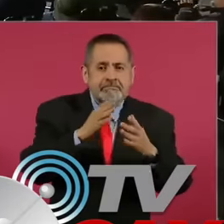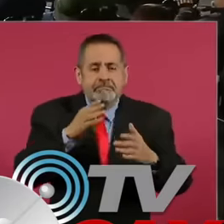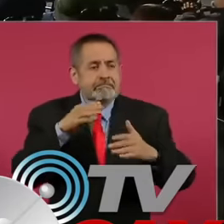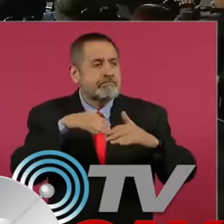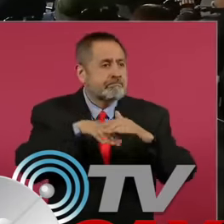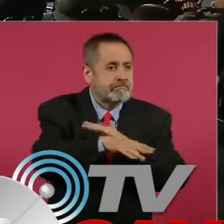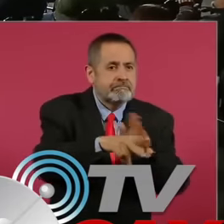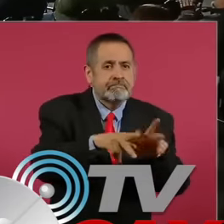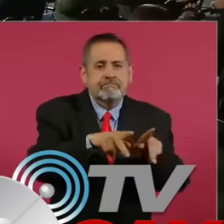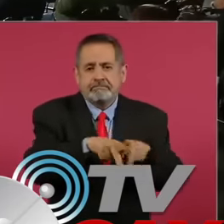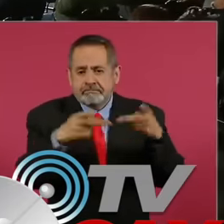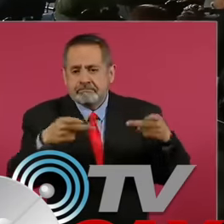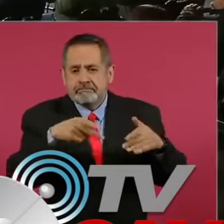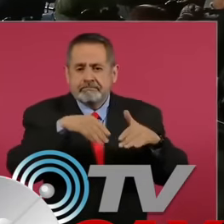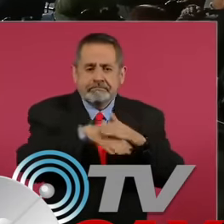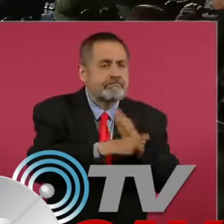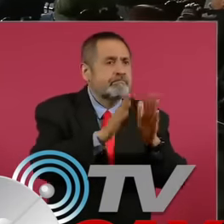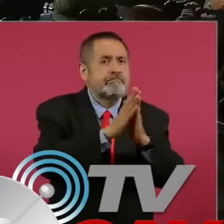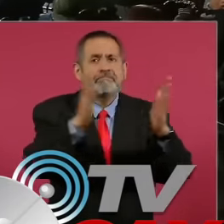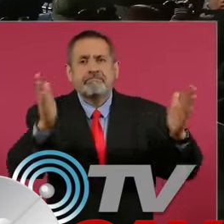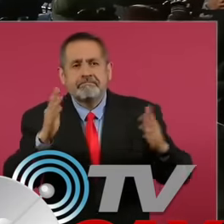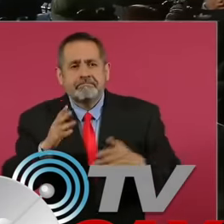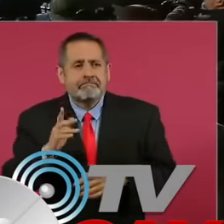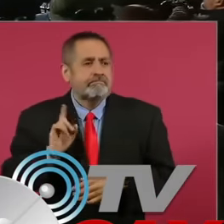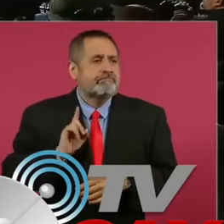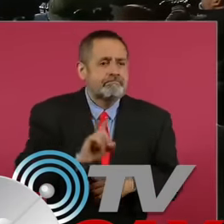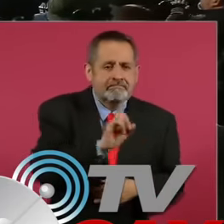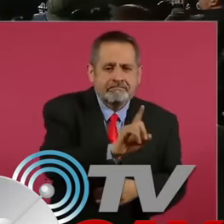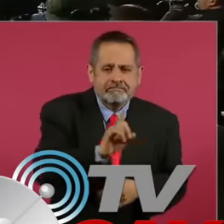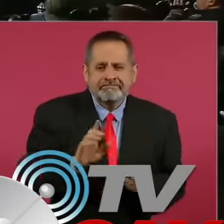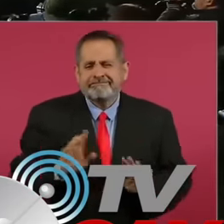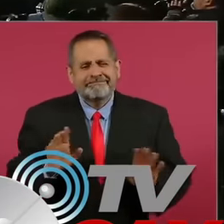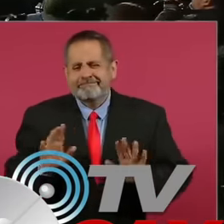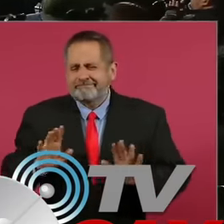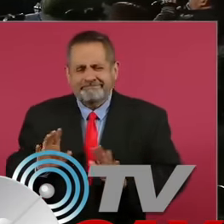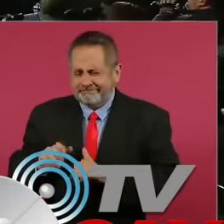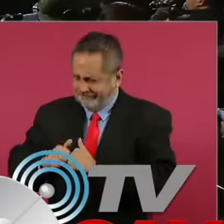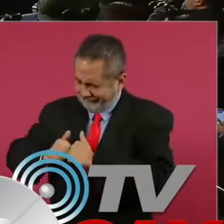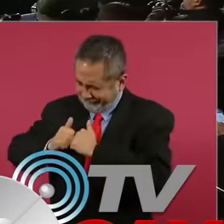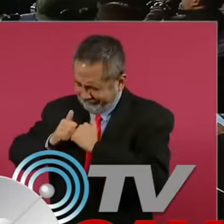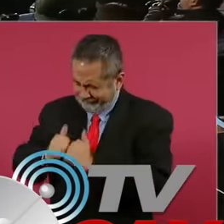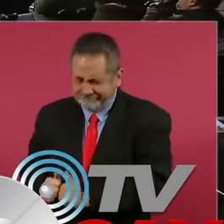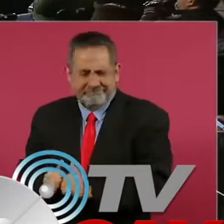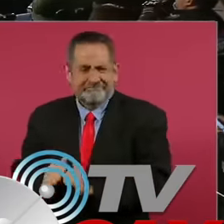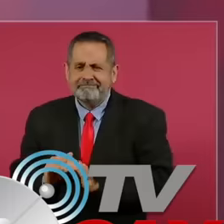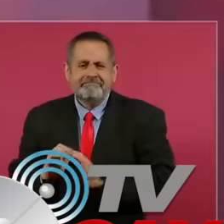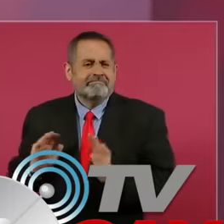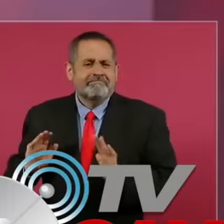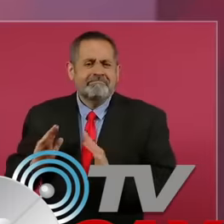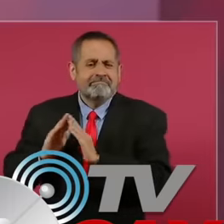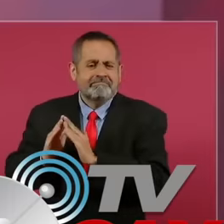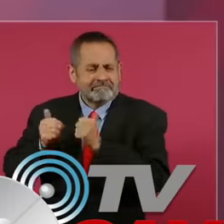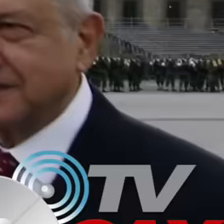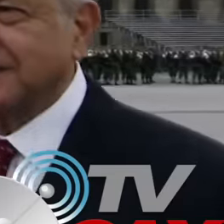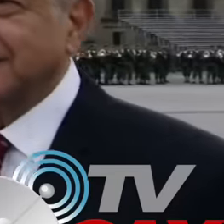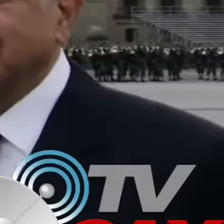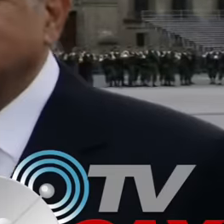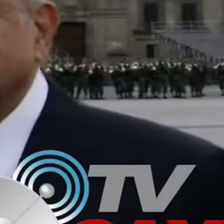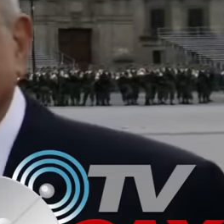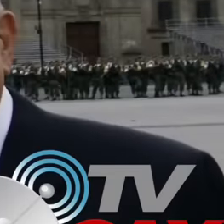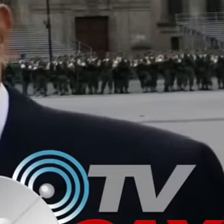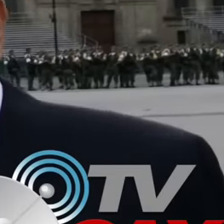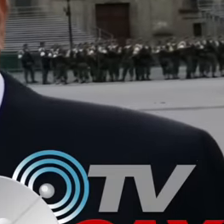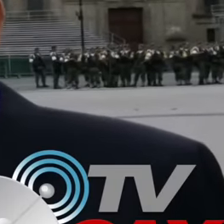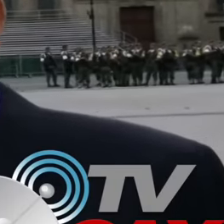la conferencia mañanera, el presidente de México puso a todos muy tristes porque le falta poco para dejar el cargo de